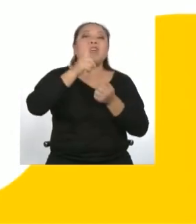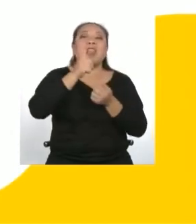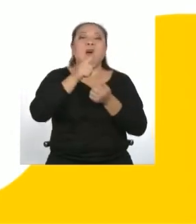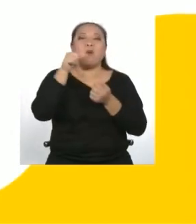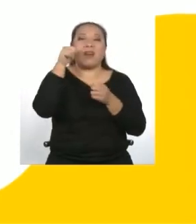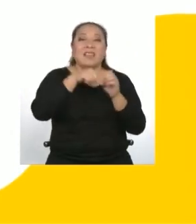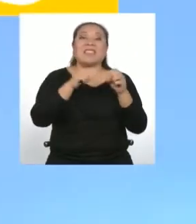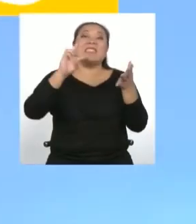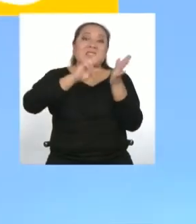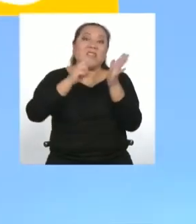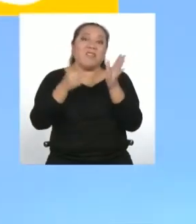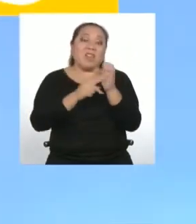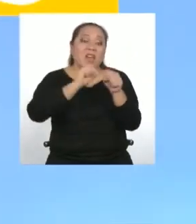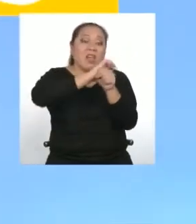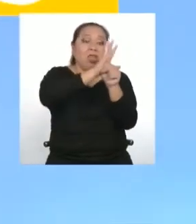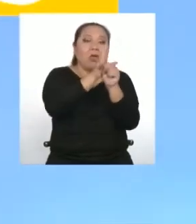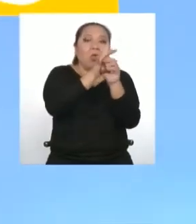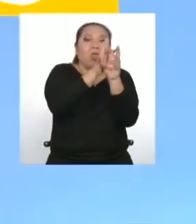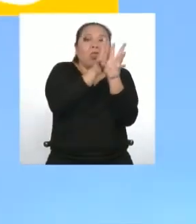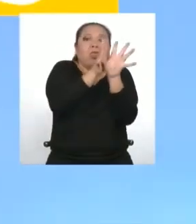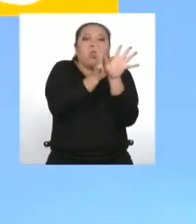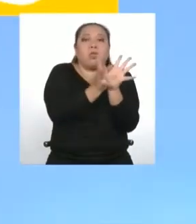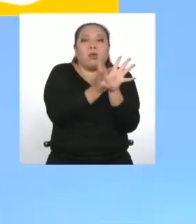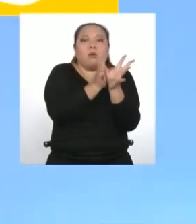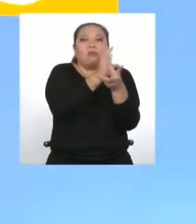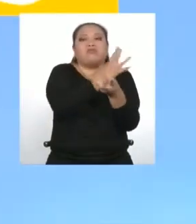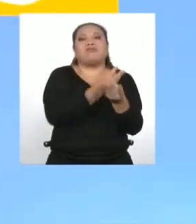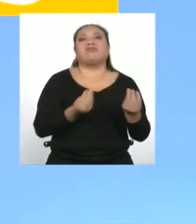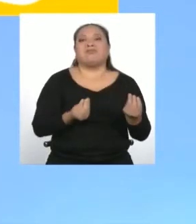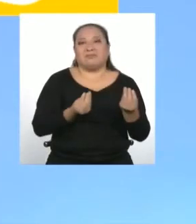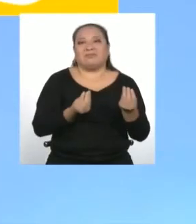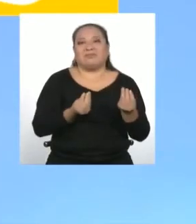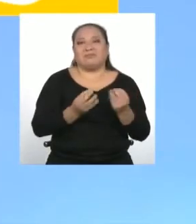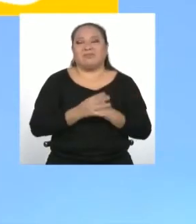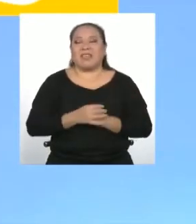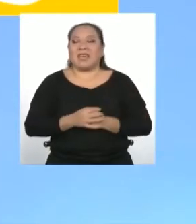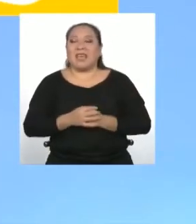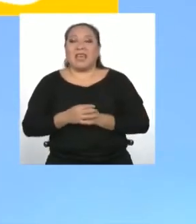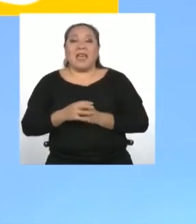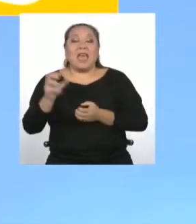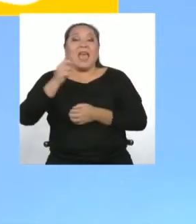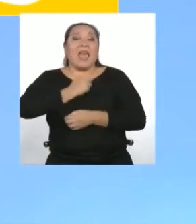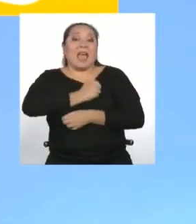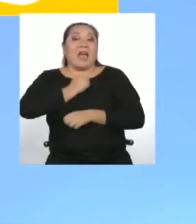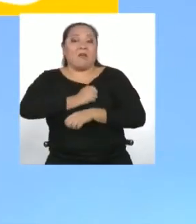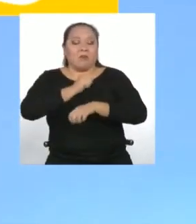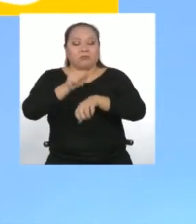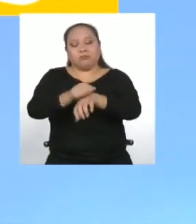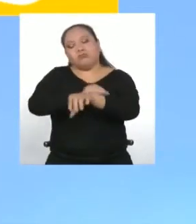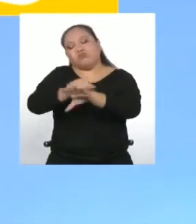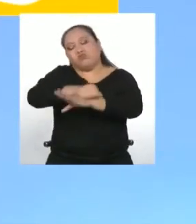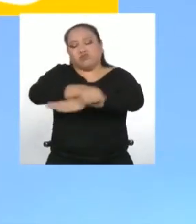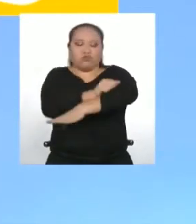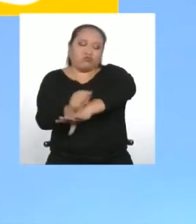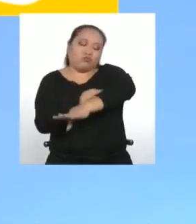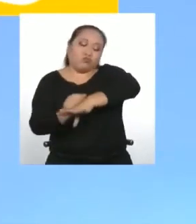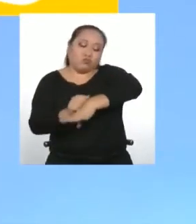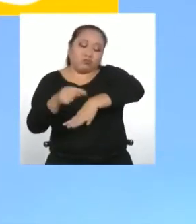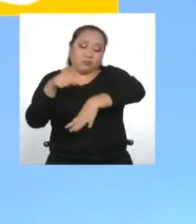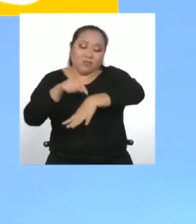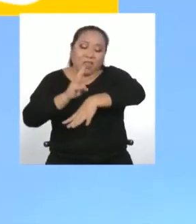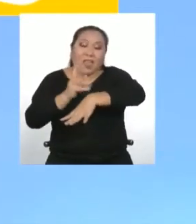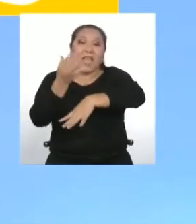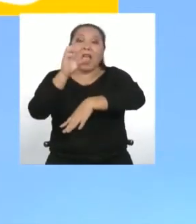queda desactivado. En su ataque al COVID-19, el jabón no solo desprende al virus de la piel, sino hace que la envoltura viral